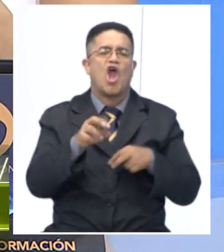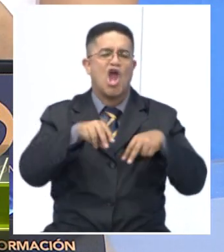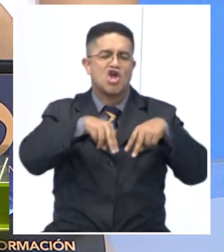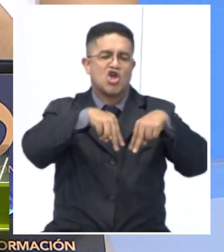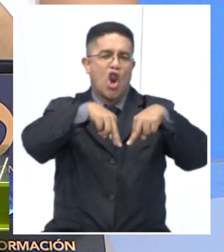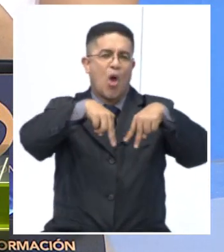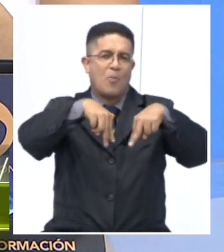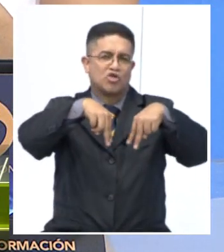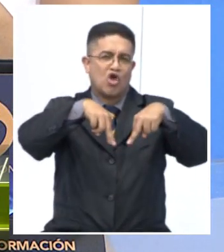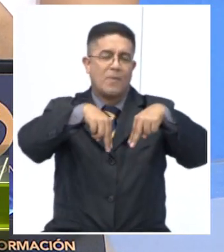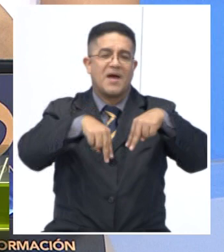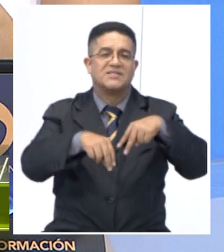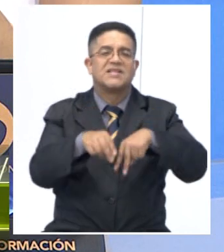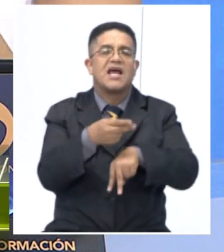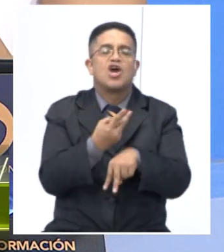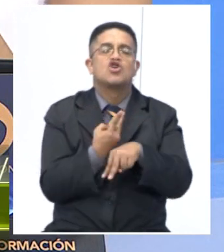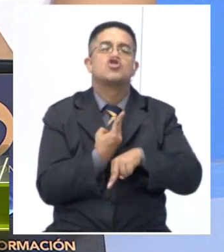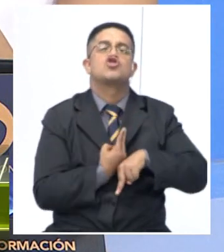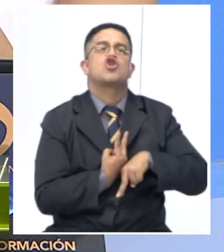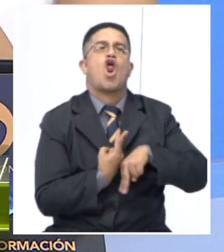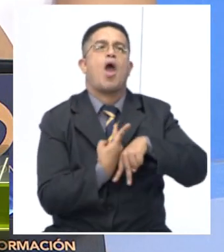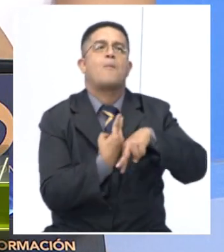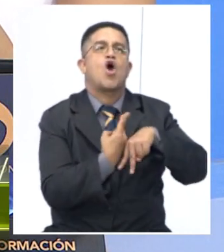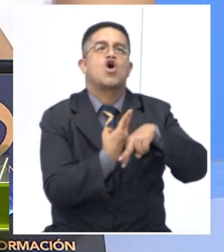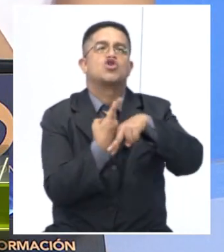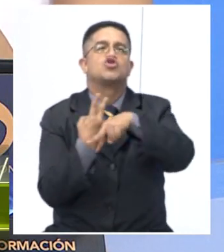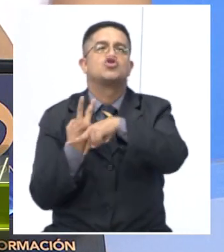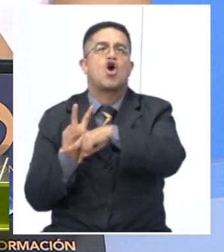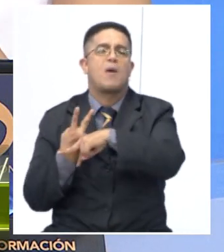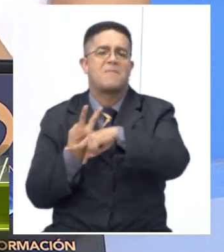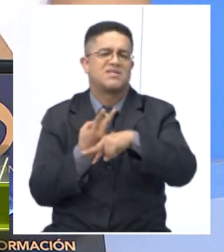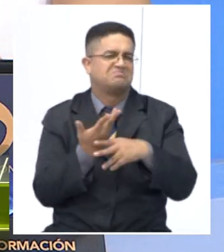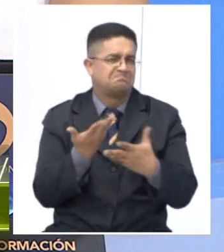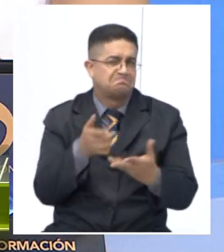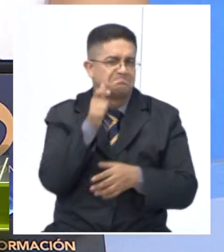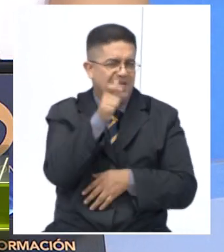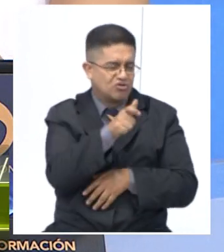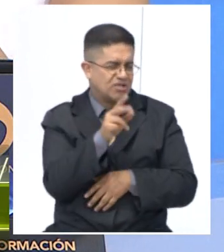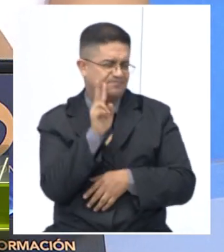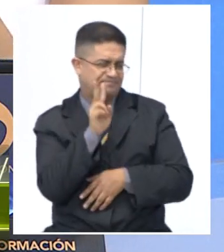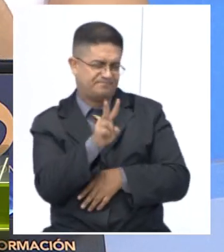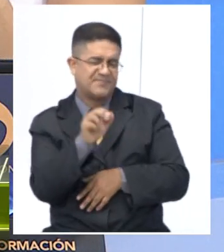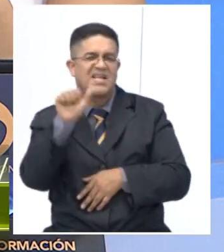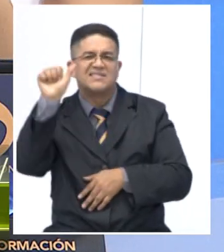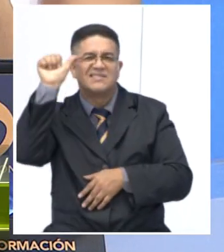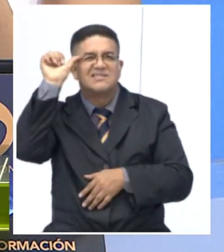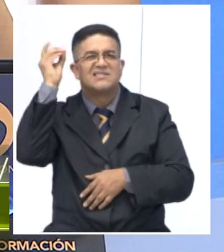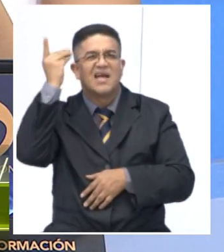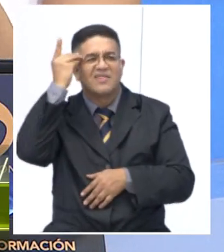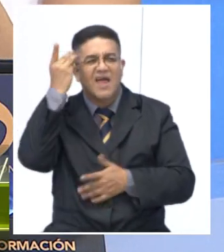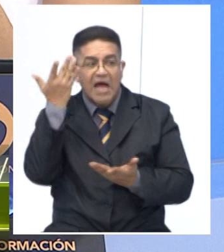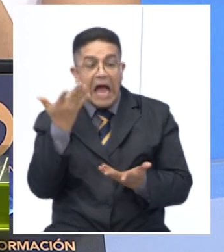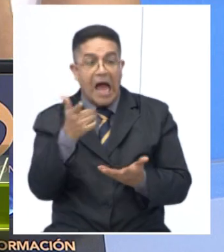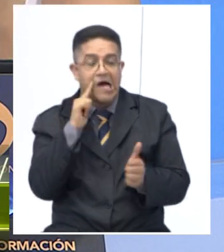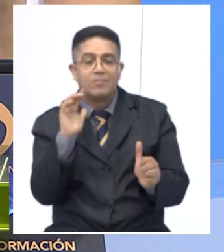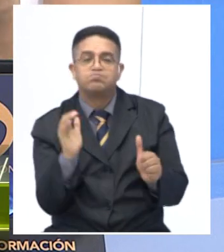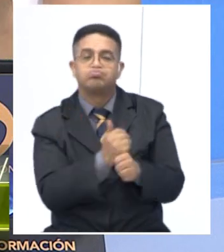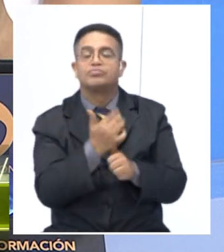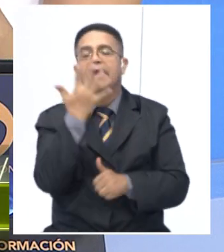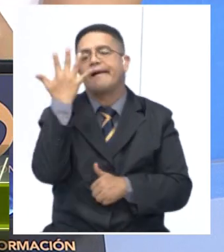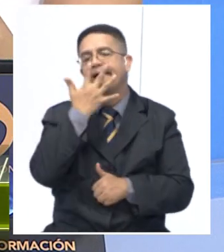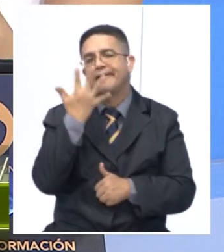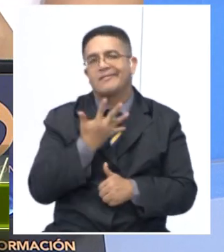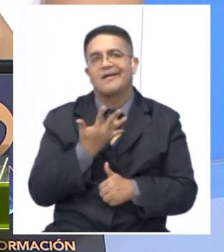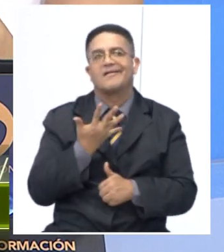además a veces lo que hace de que una persona note que una persona tiene síndrome de Down son sus características, por lo menos